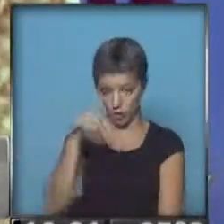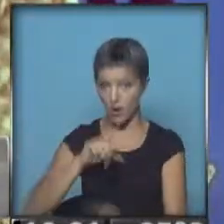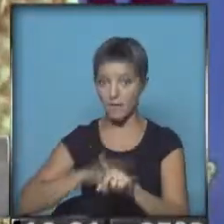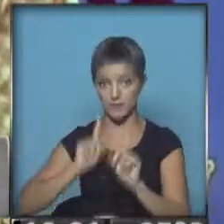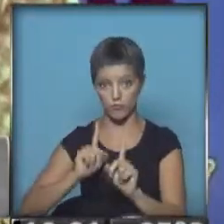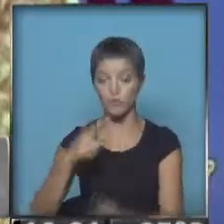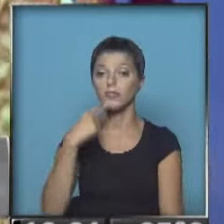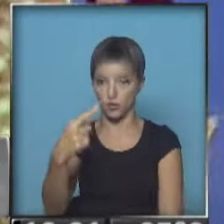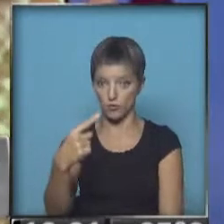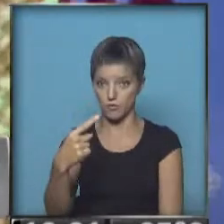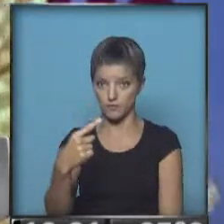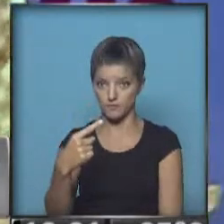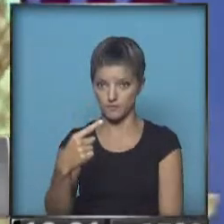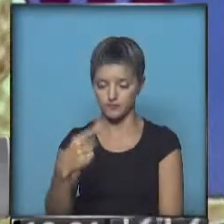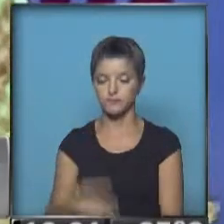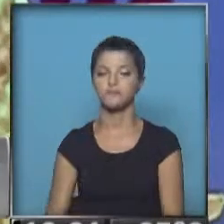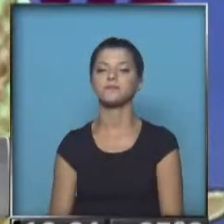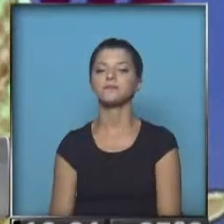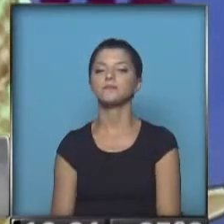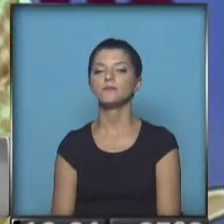momento. Todo aquel,